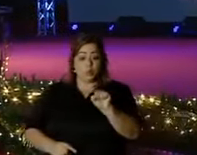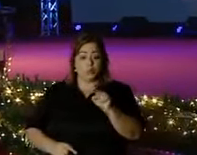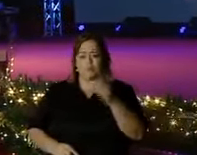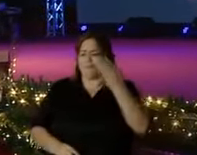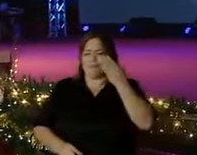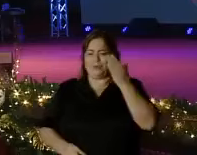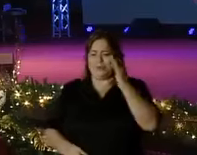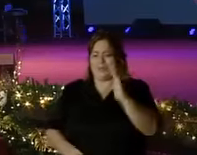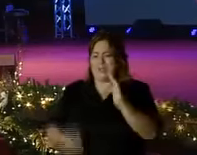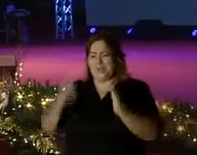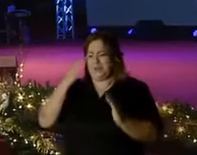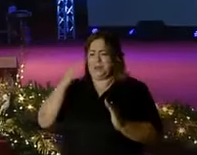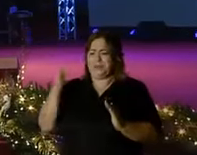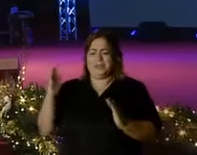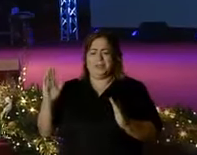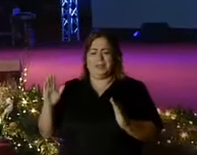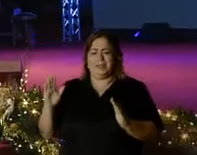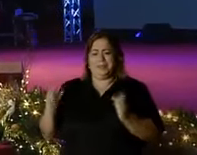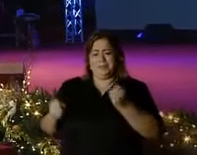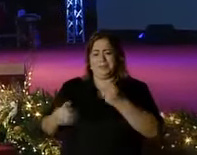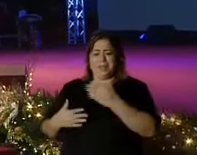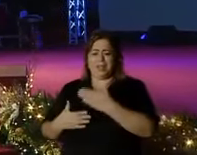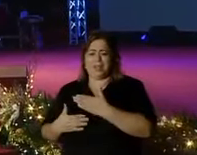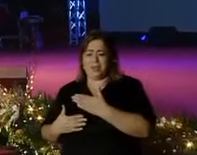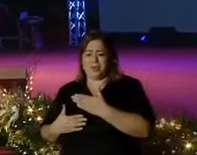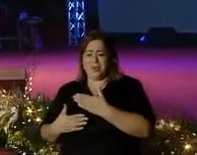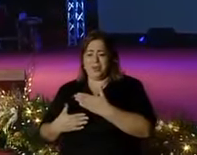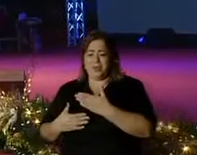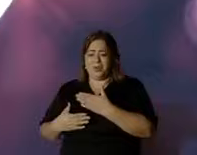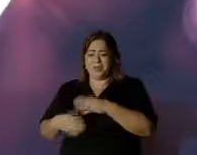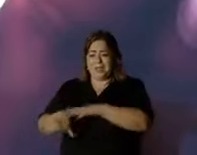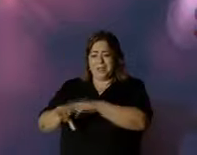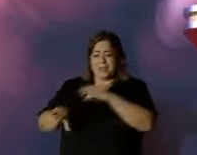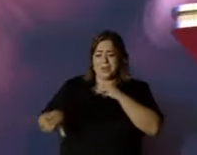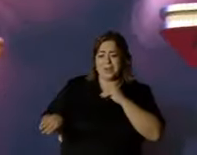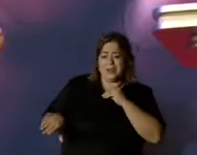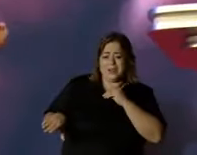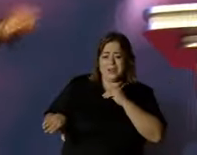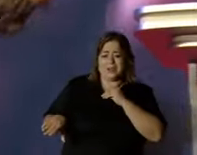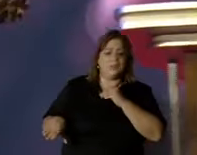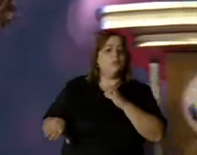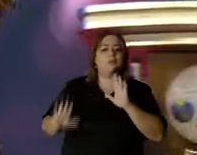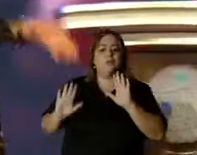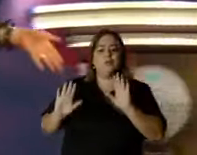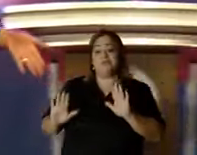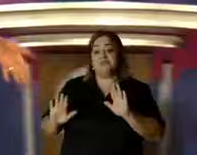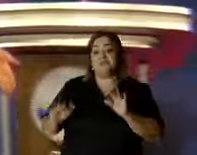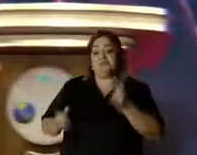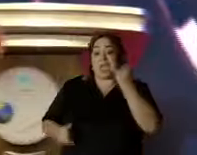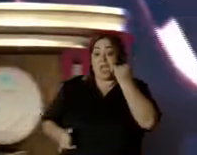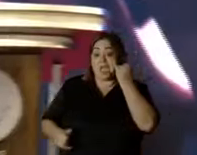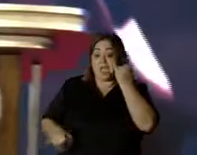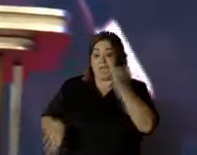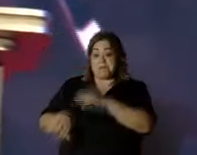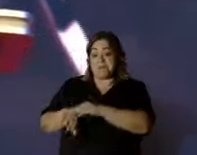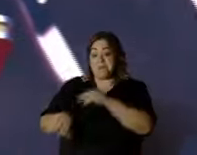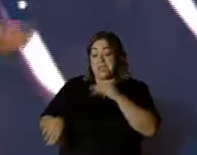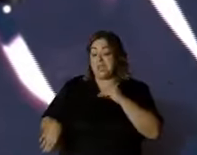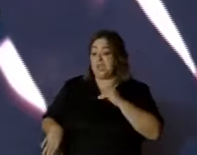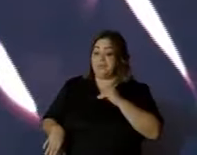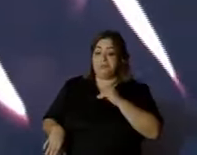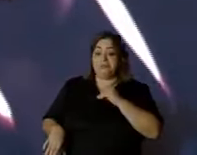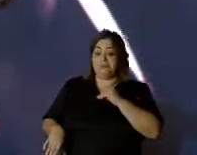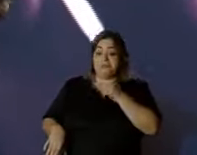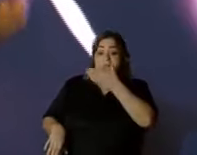sabes, ay, yo no sé, ay, este miedo, ay, que si se me pega, que si no se me pega. Mire, si se te pega algo, mayor es Dios